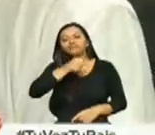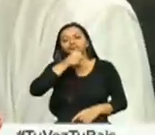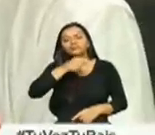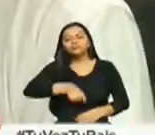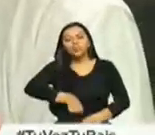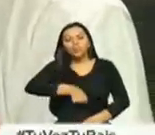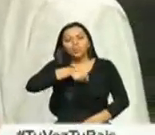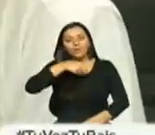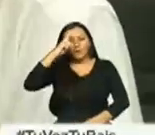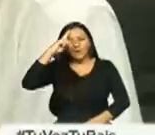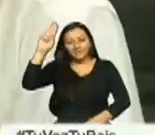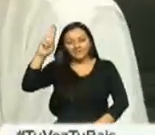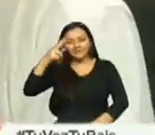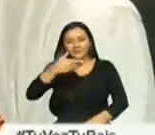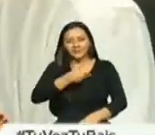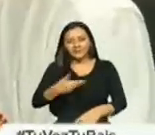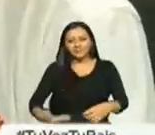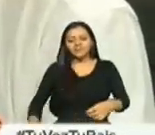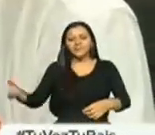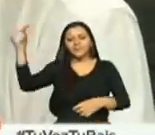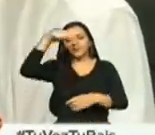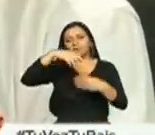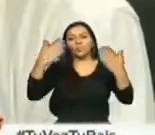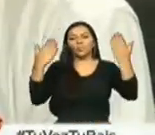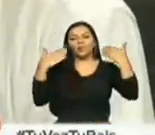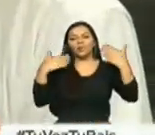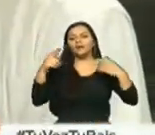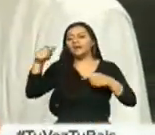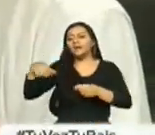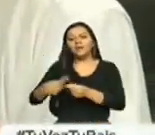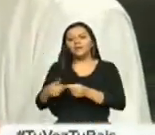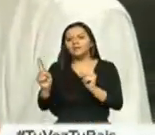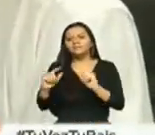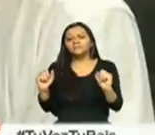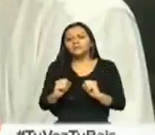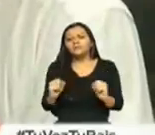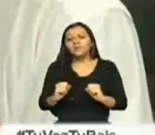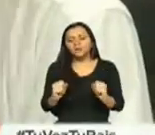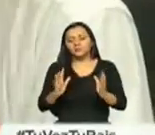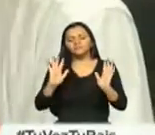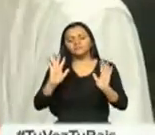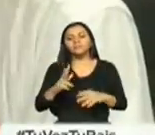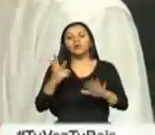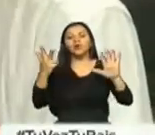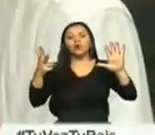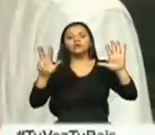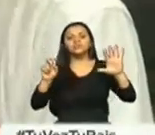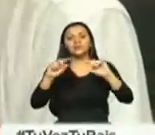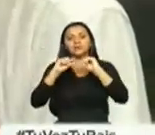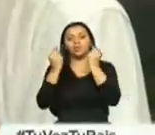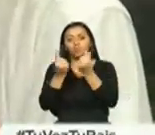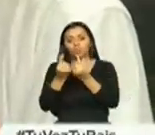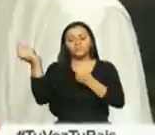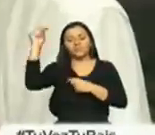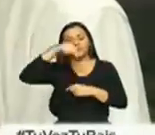encontraremos en Guayaquil, pero vienen 80 agrupaciones de toda América Latina, pero también de Asia, de